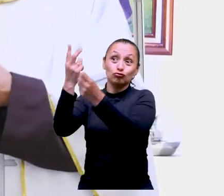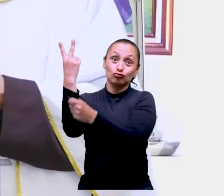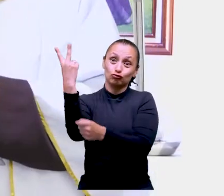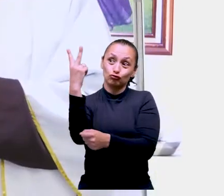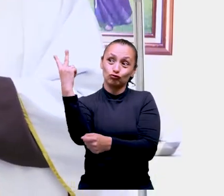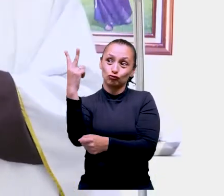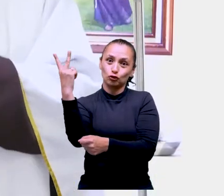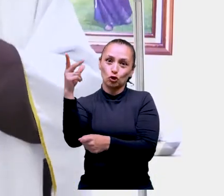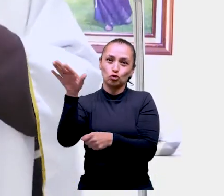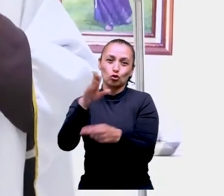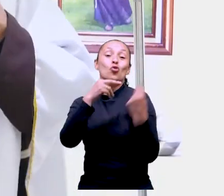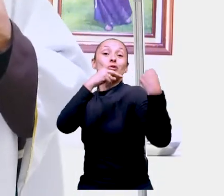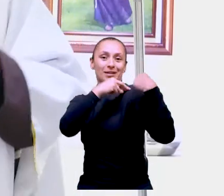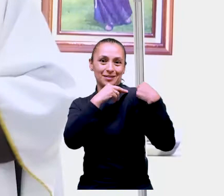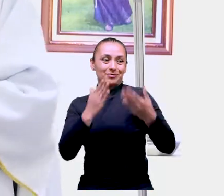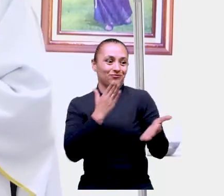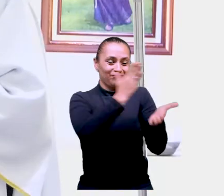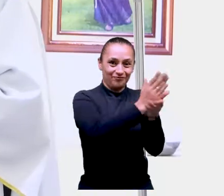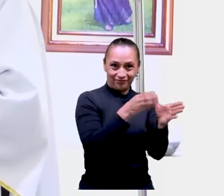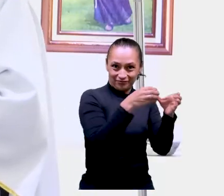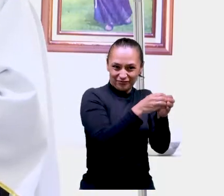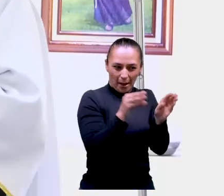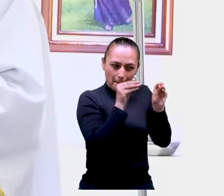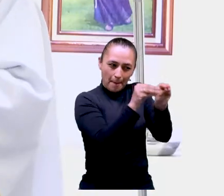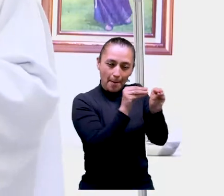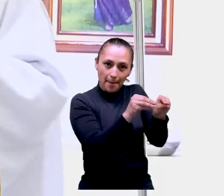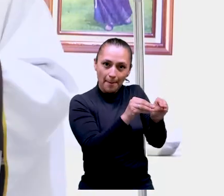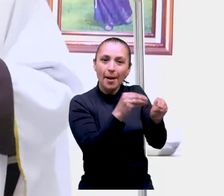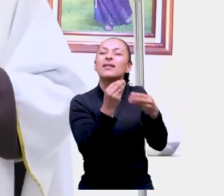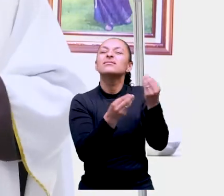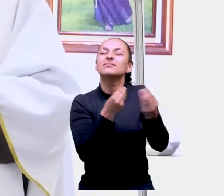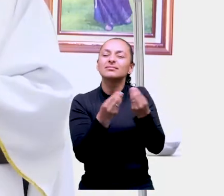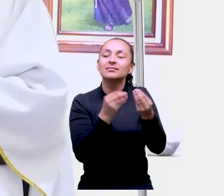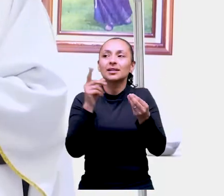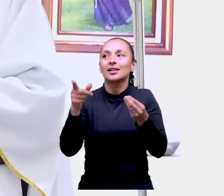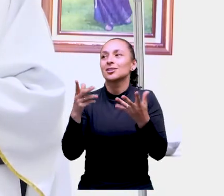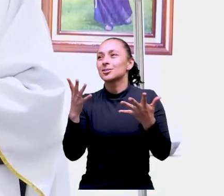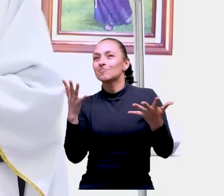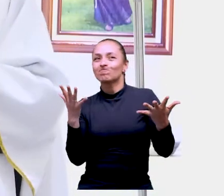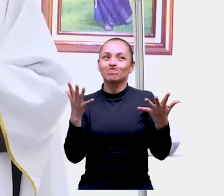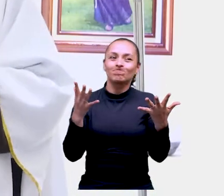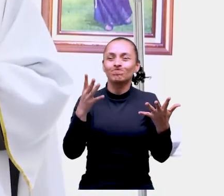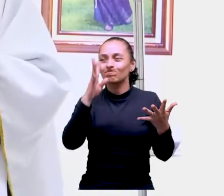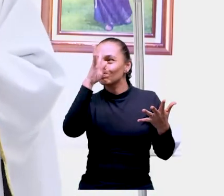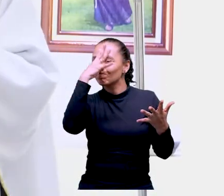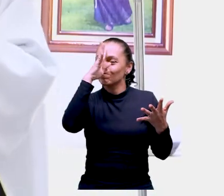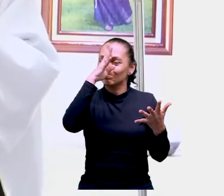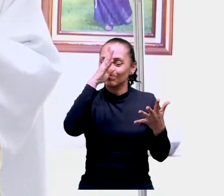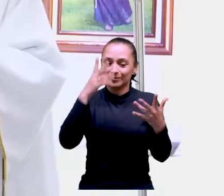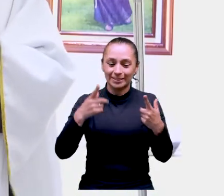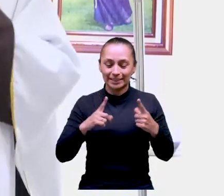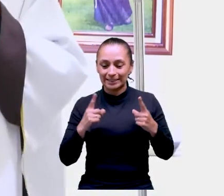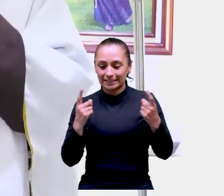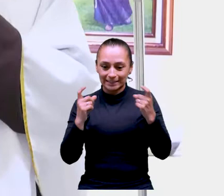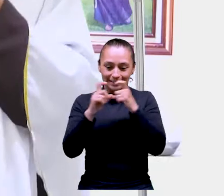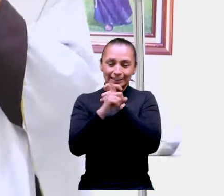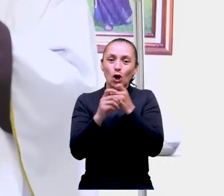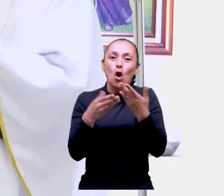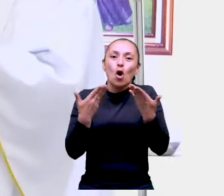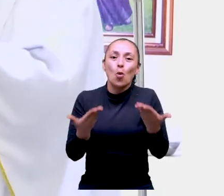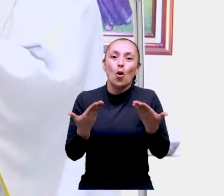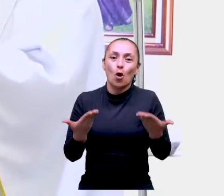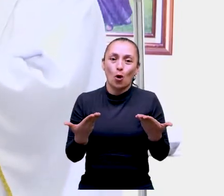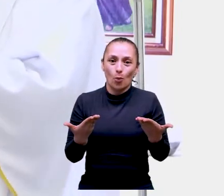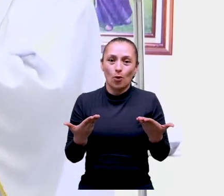encargados los apóstoles de los gentiles encargado a la predicación de los gentiles entran en esta dicotomía y